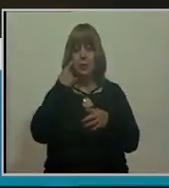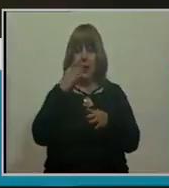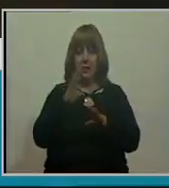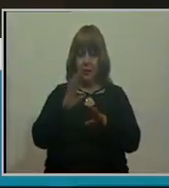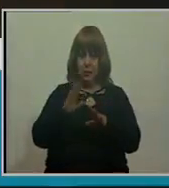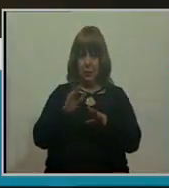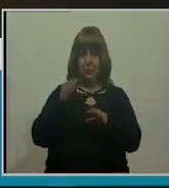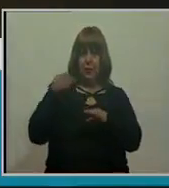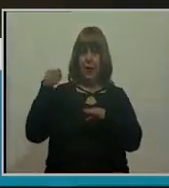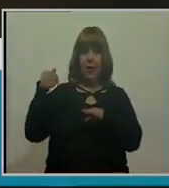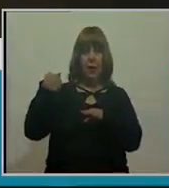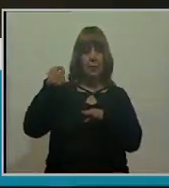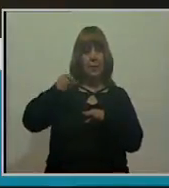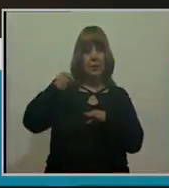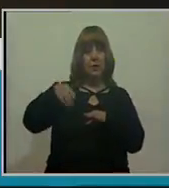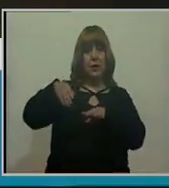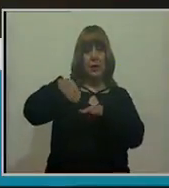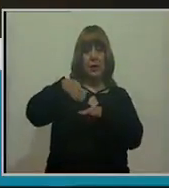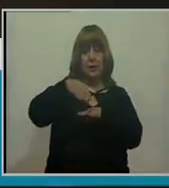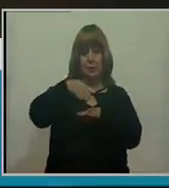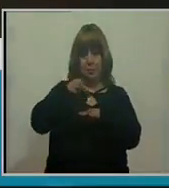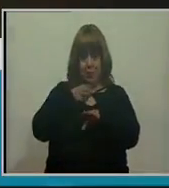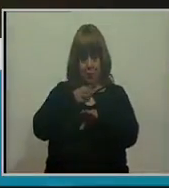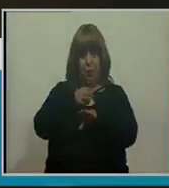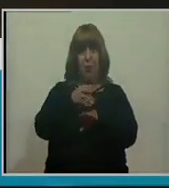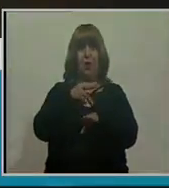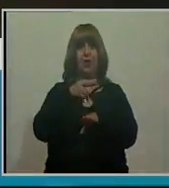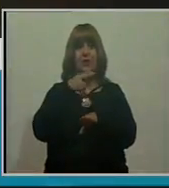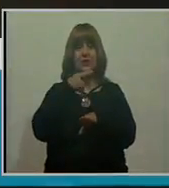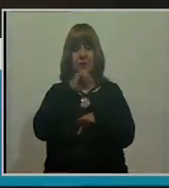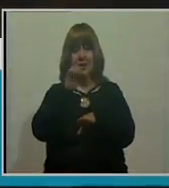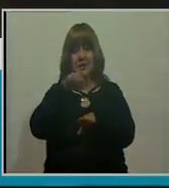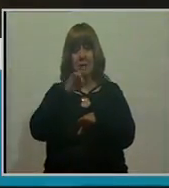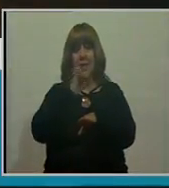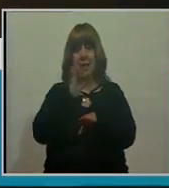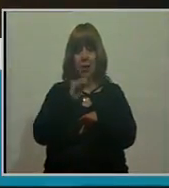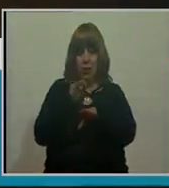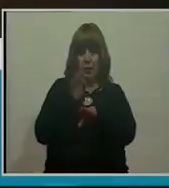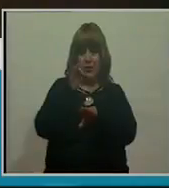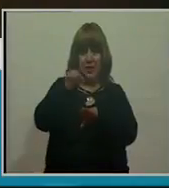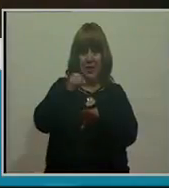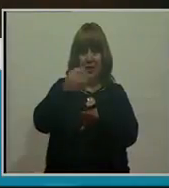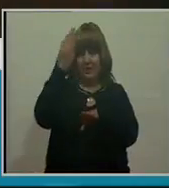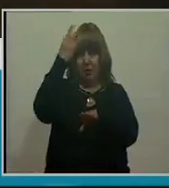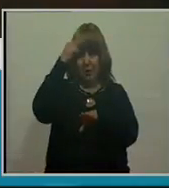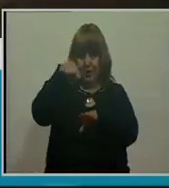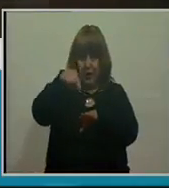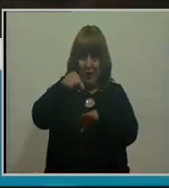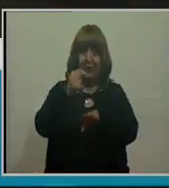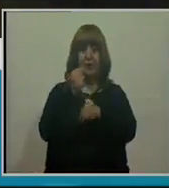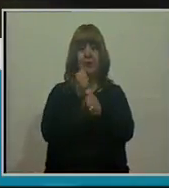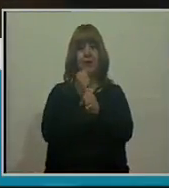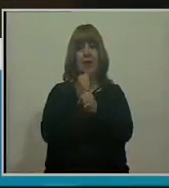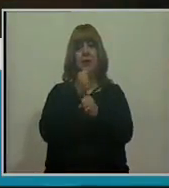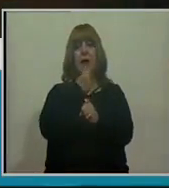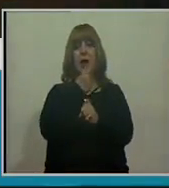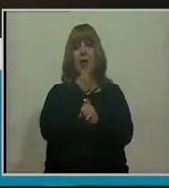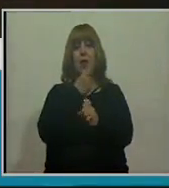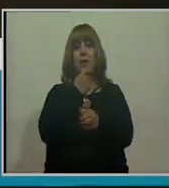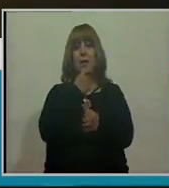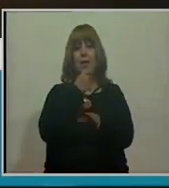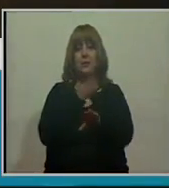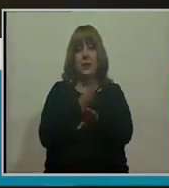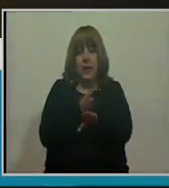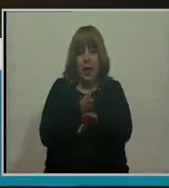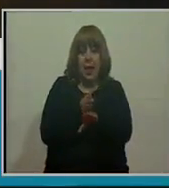está circulando por calle Vicente Zapata, avenida Vicente Zapata, al llegar a calle San Martín, hay un trabajo ahí de la empresa Juan Mendocina que reduce